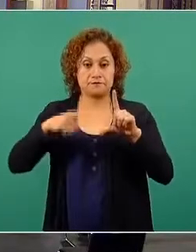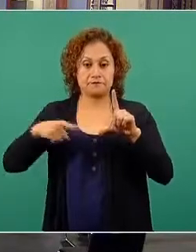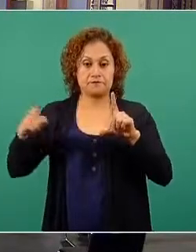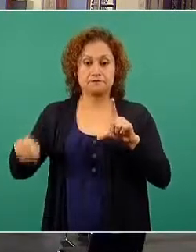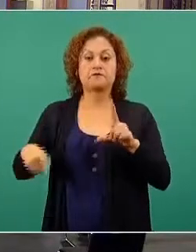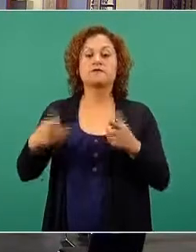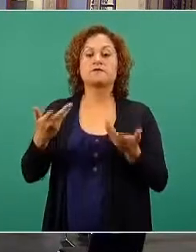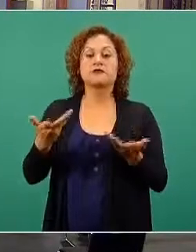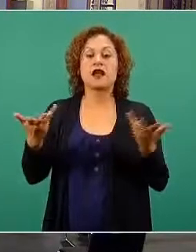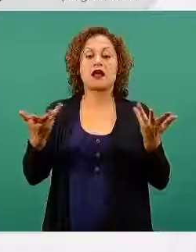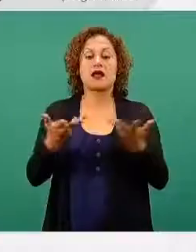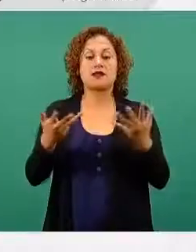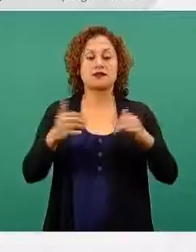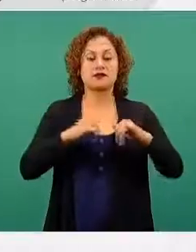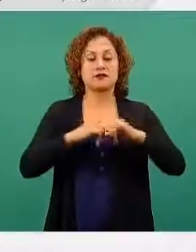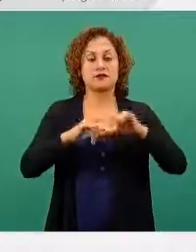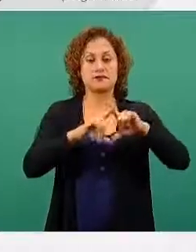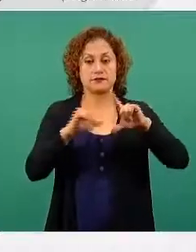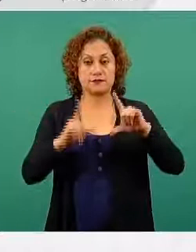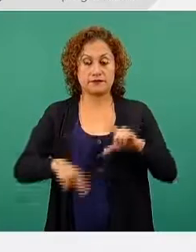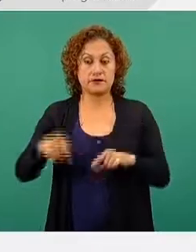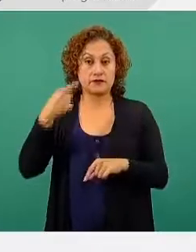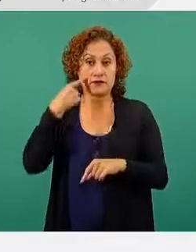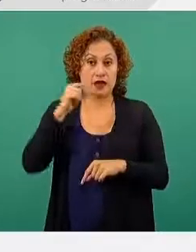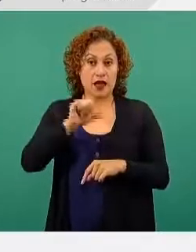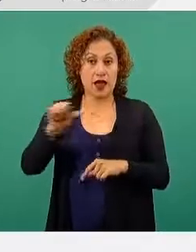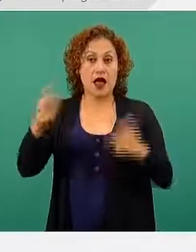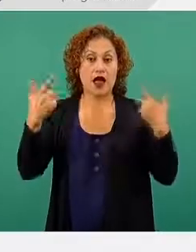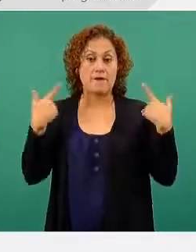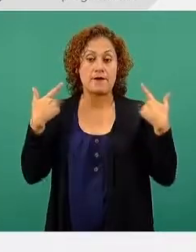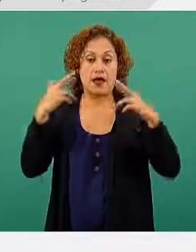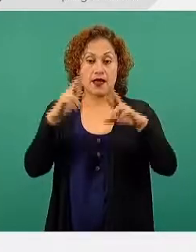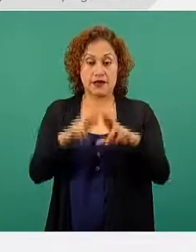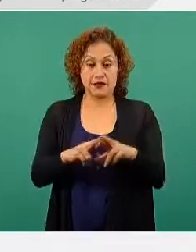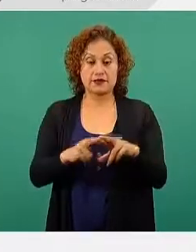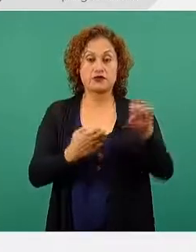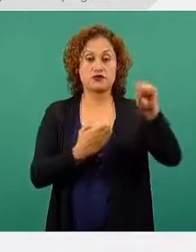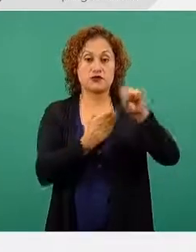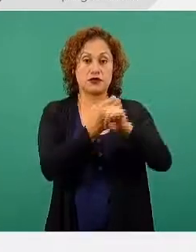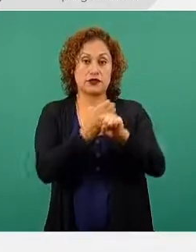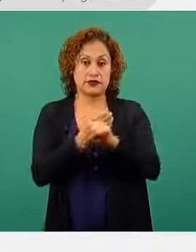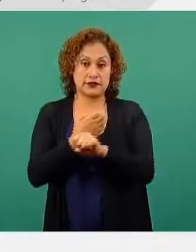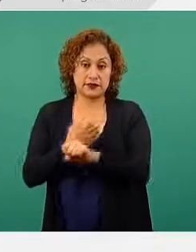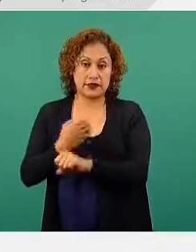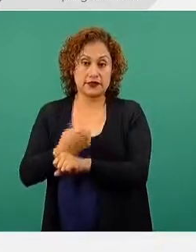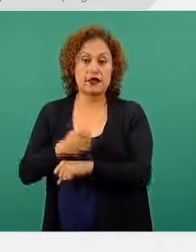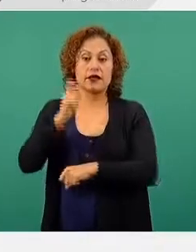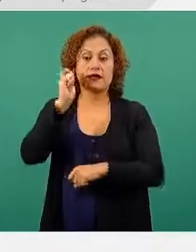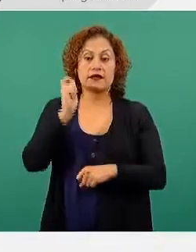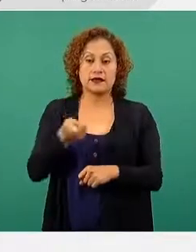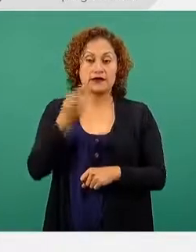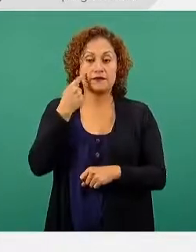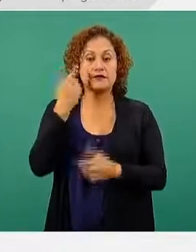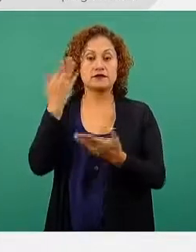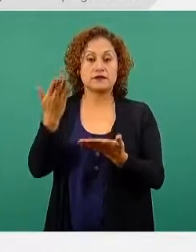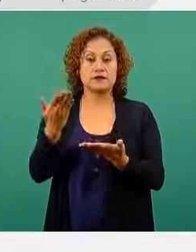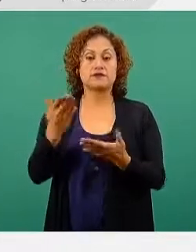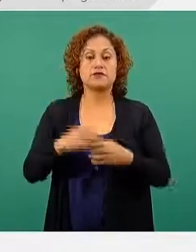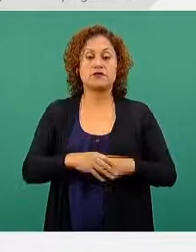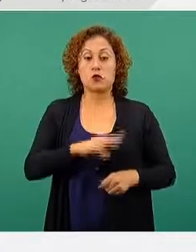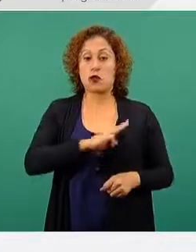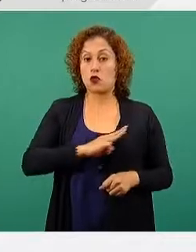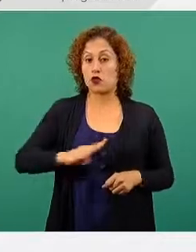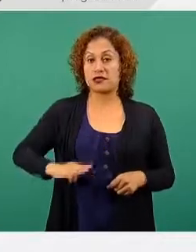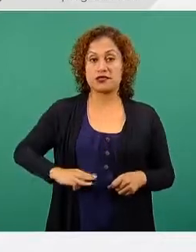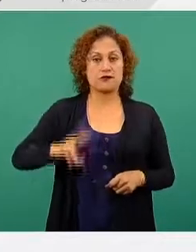Aquí está vacunación a personal educativo. La agregación es estatal porque aquí no lo distribuimos por municipio. En cada